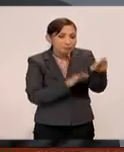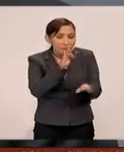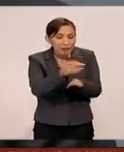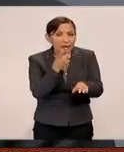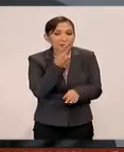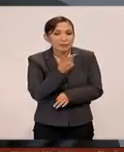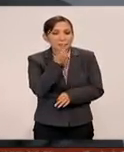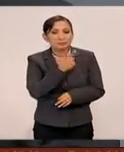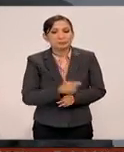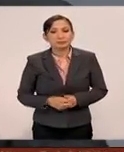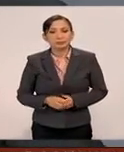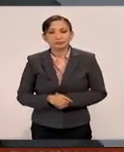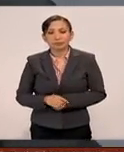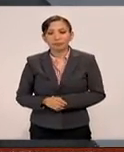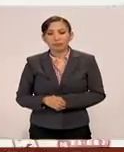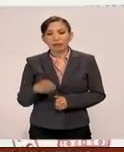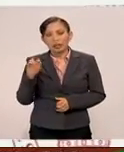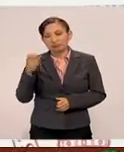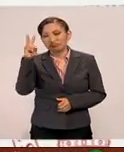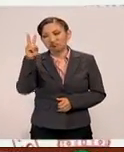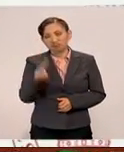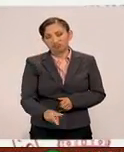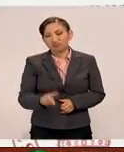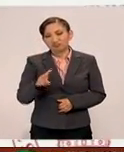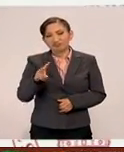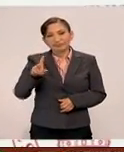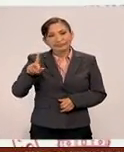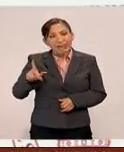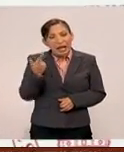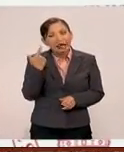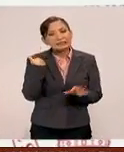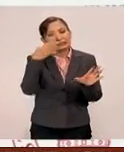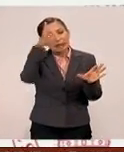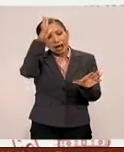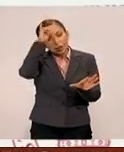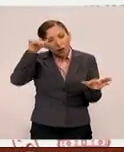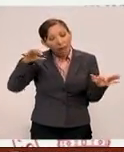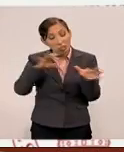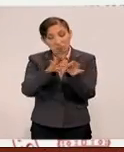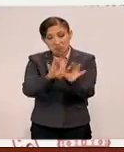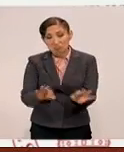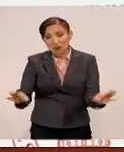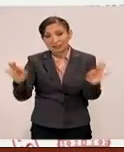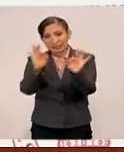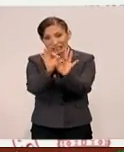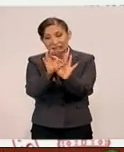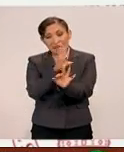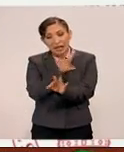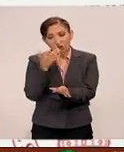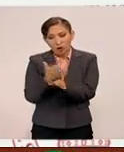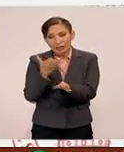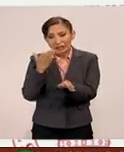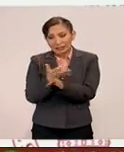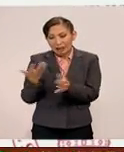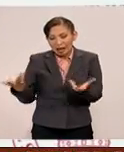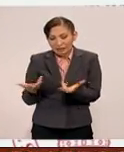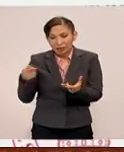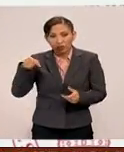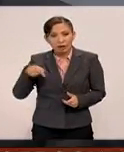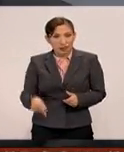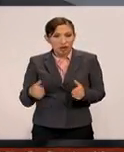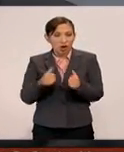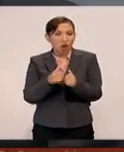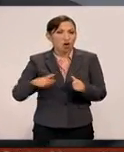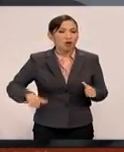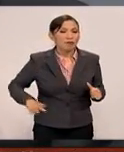la diabetes. Esta sin duda será uno de los acuerdos importantes y relevantes que hoy estamos celebrando con